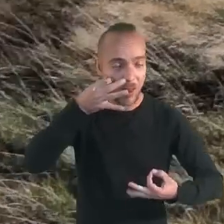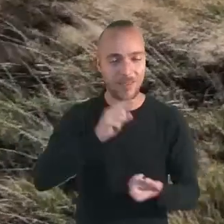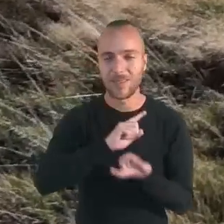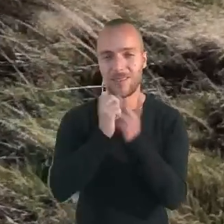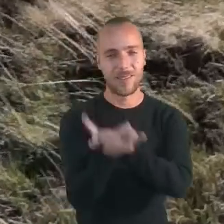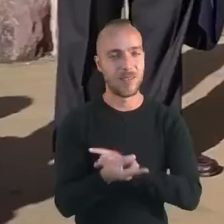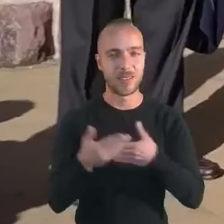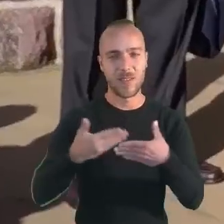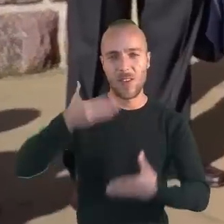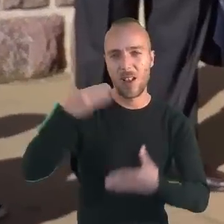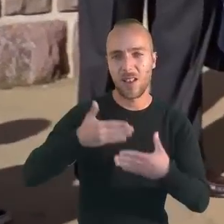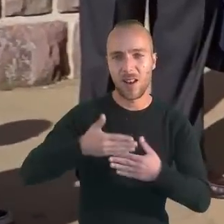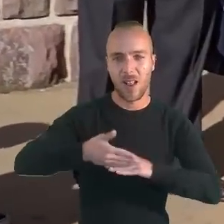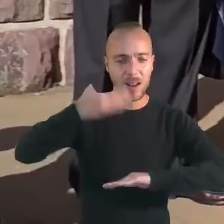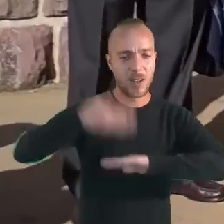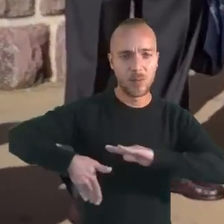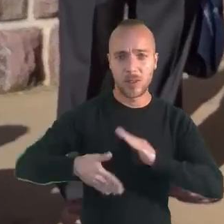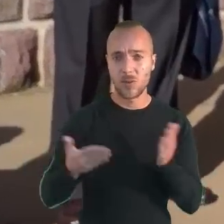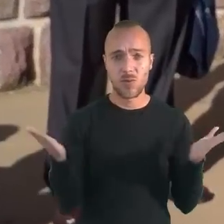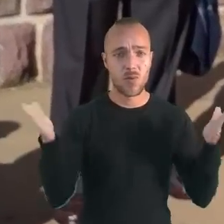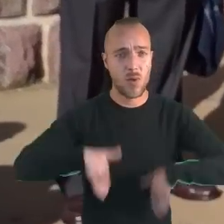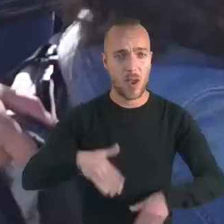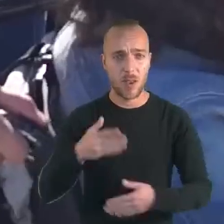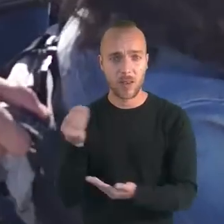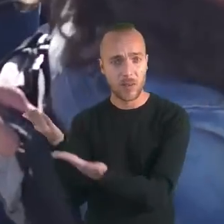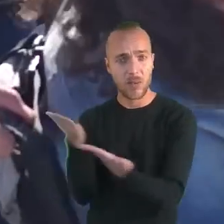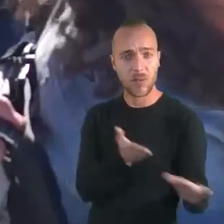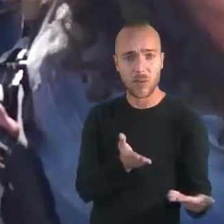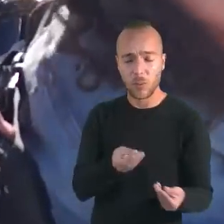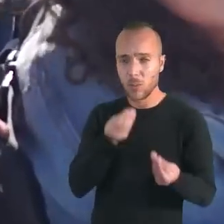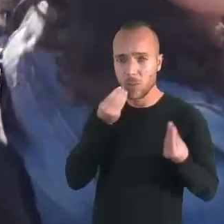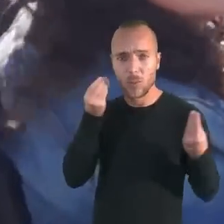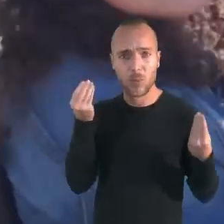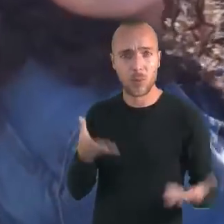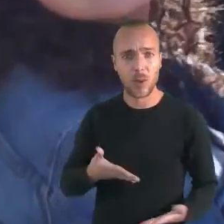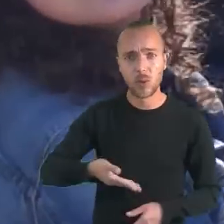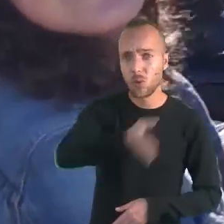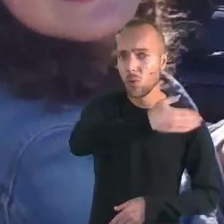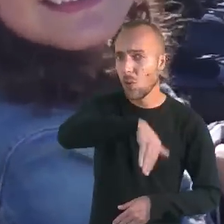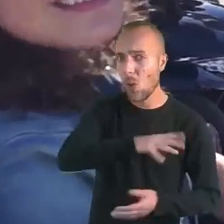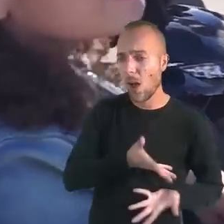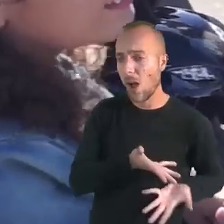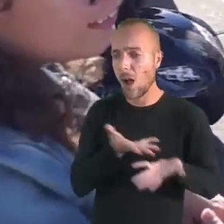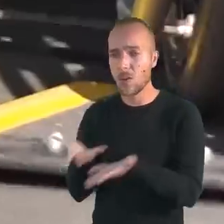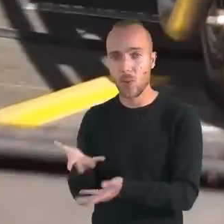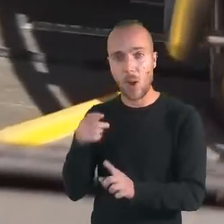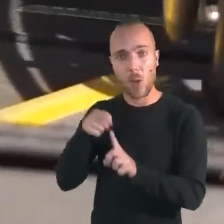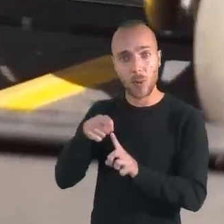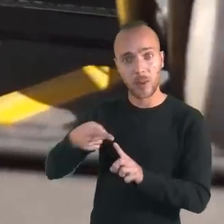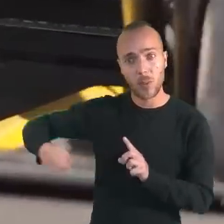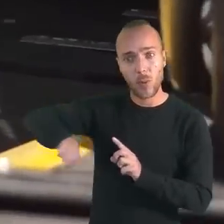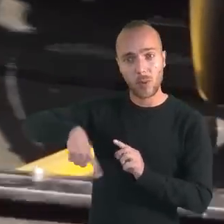hostil, y aquí tienen la prueba de que es todo lo contrario, de que no tienen ningún límite, de que van a ser bien acogidos y de que todo el